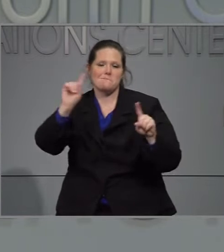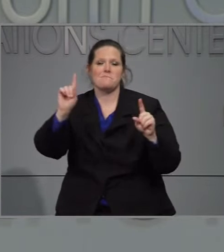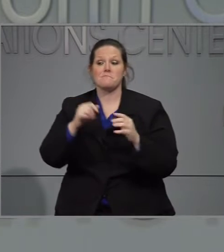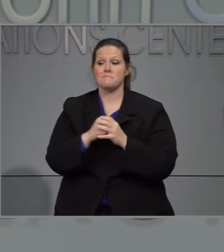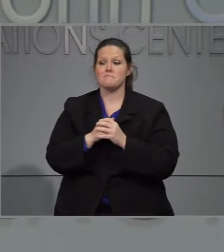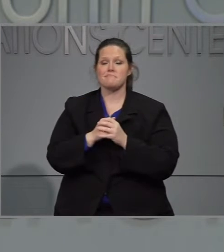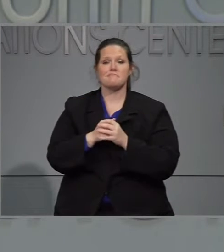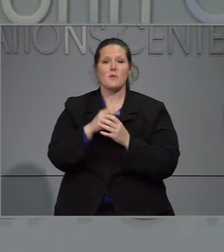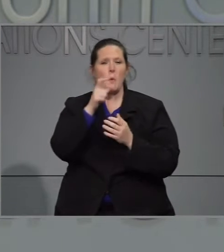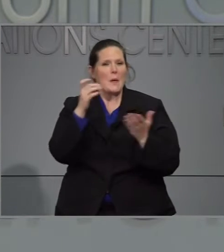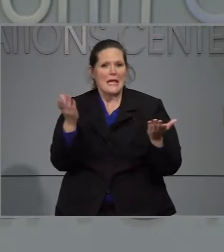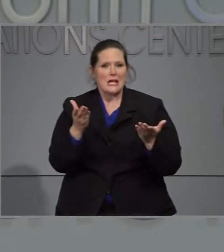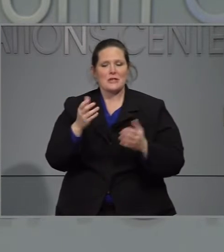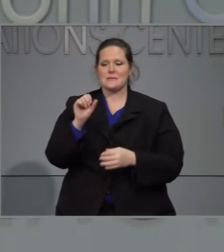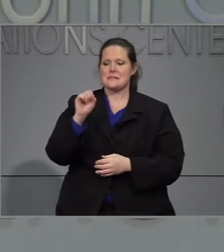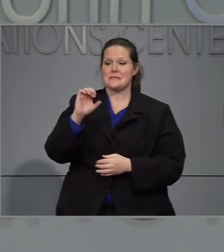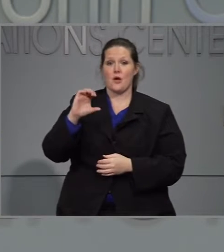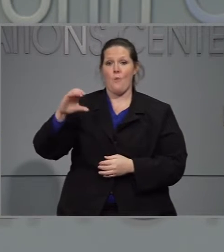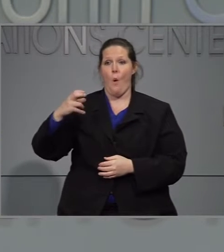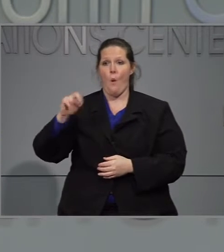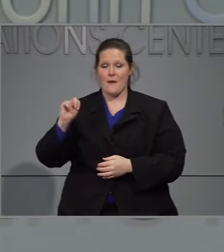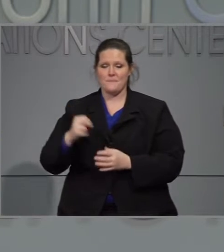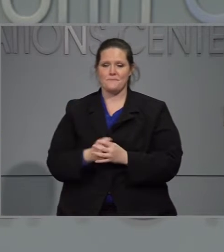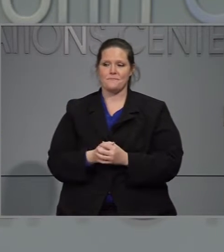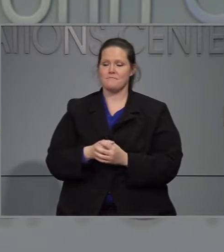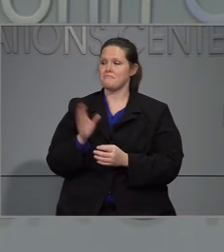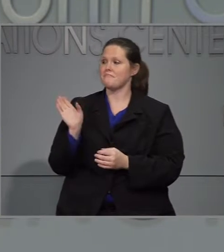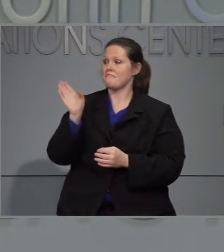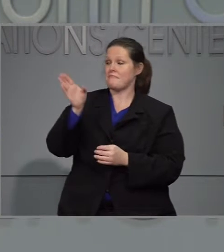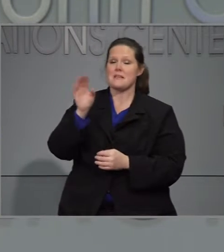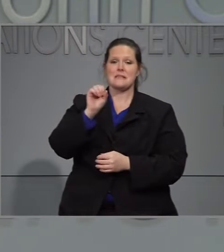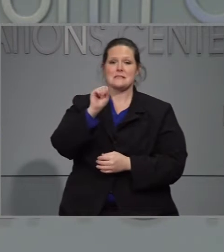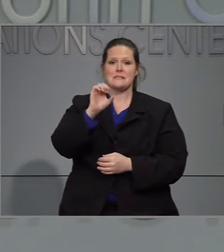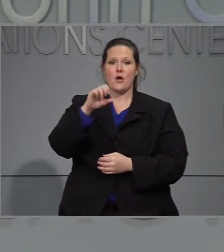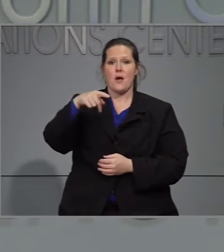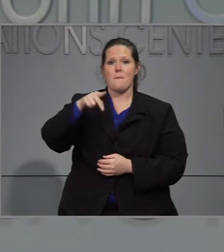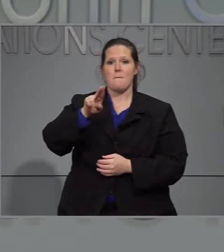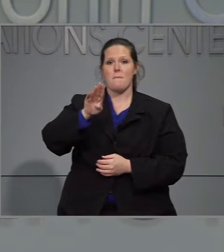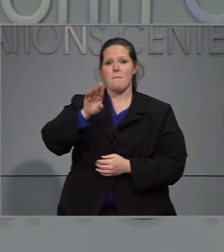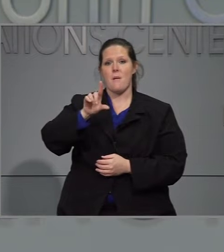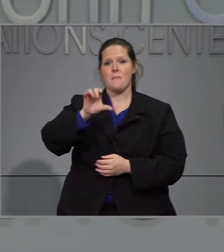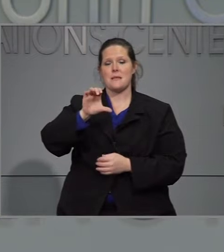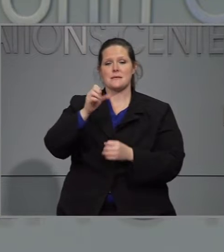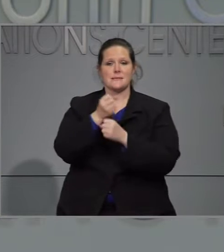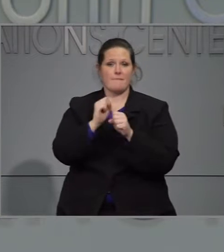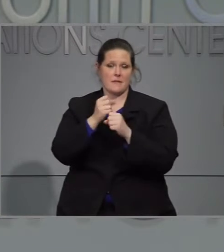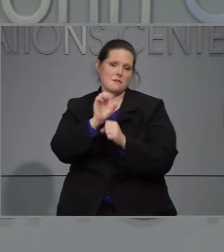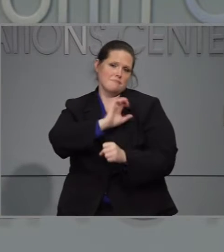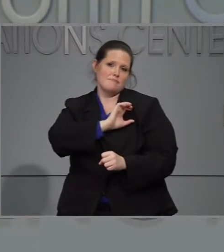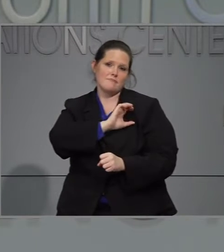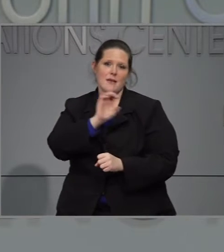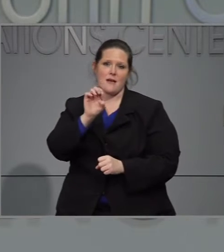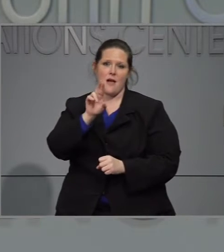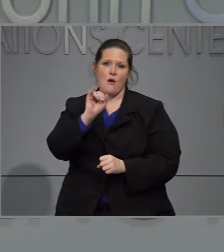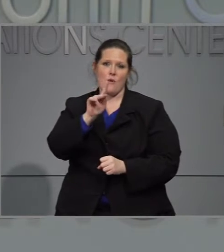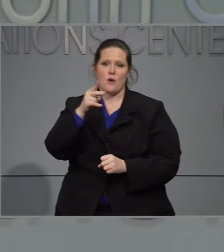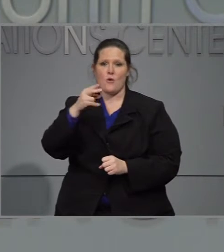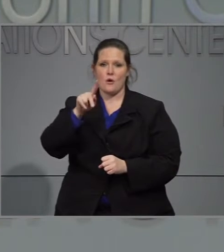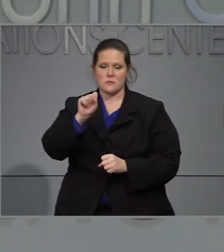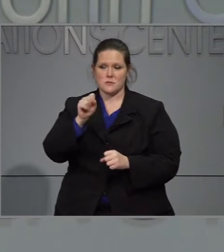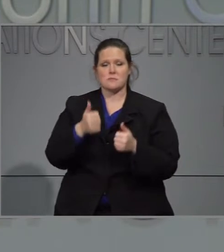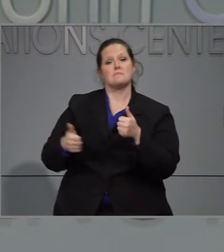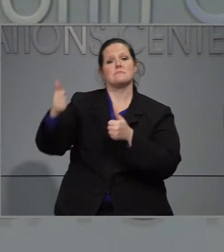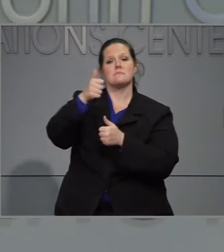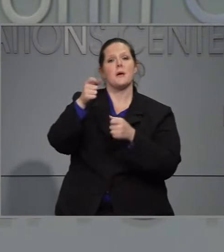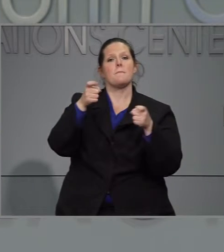secretaria Cohen, está conmigo está Eric Cooks, el secretario de Seguridad Pública, y el director de Administración de Emergencias,